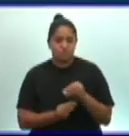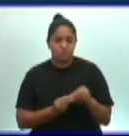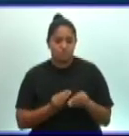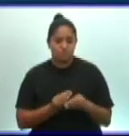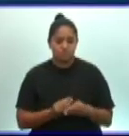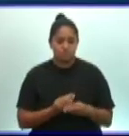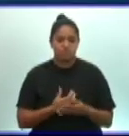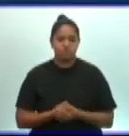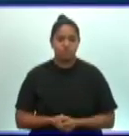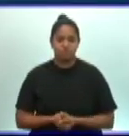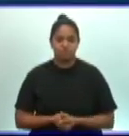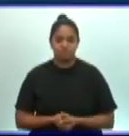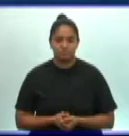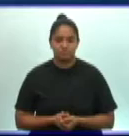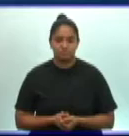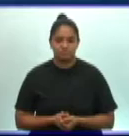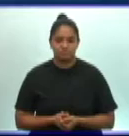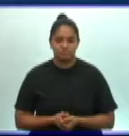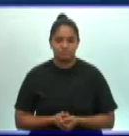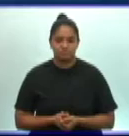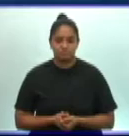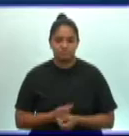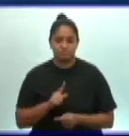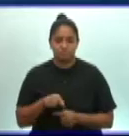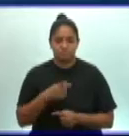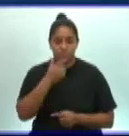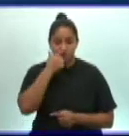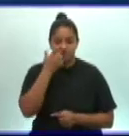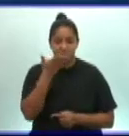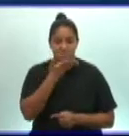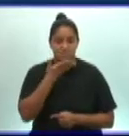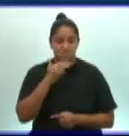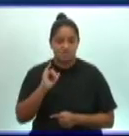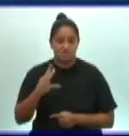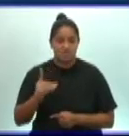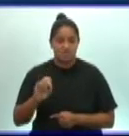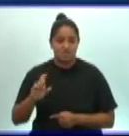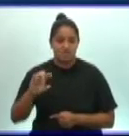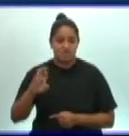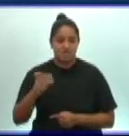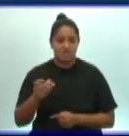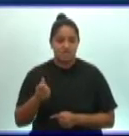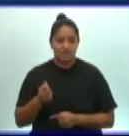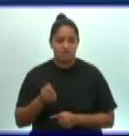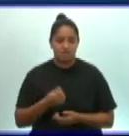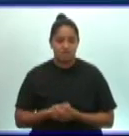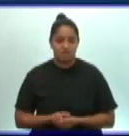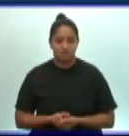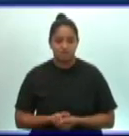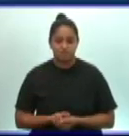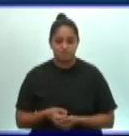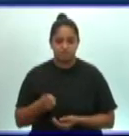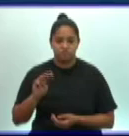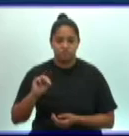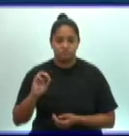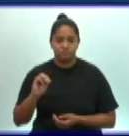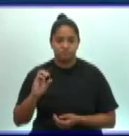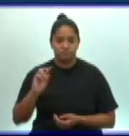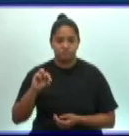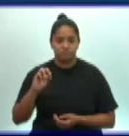experimentado o por una muestra de gas ideal monoatómica. Aquí estaba la gráfica y los datos que teníamos, por supuesto, la constante universal de los gases,